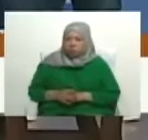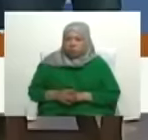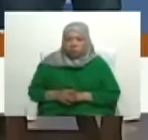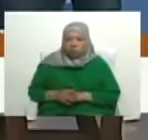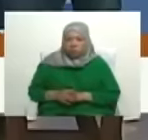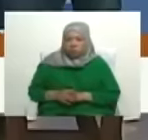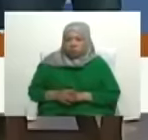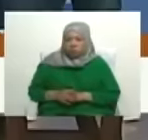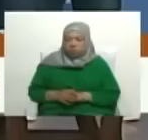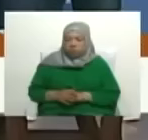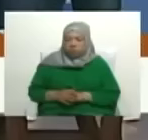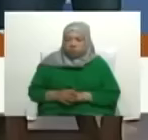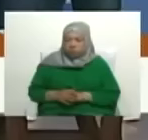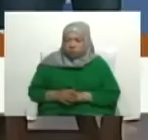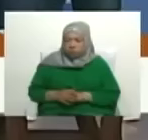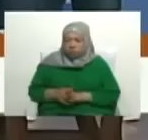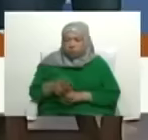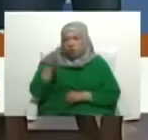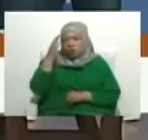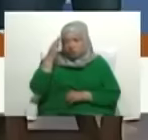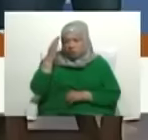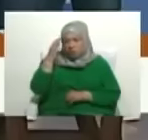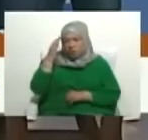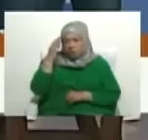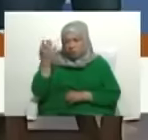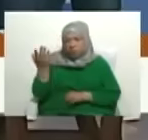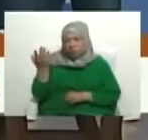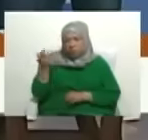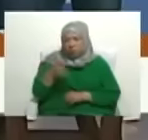Porque además, ya sabemos a lo que vienes.